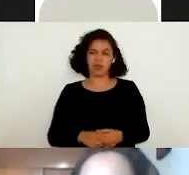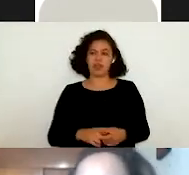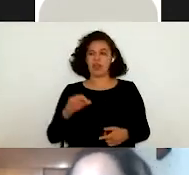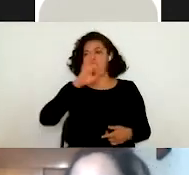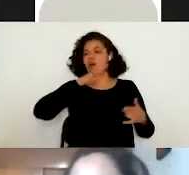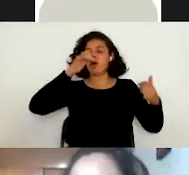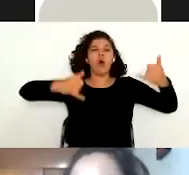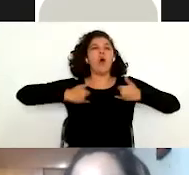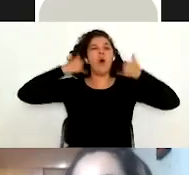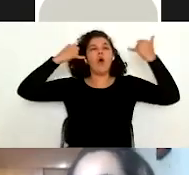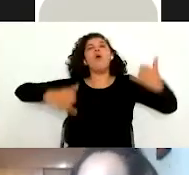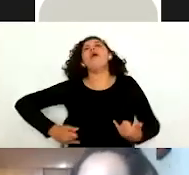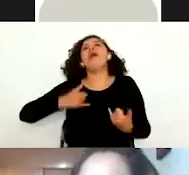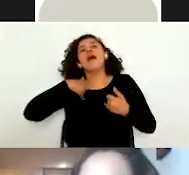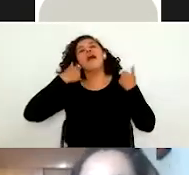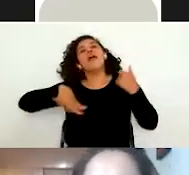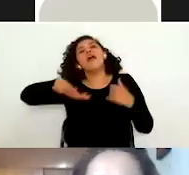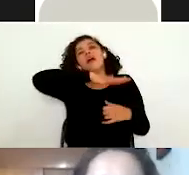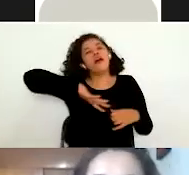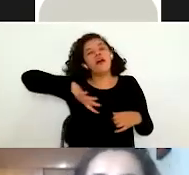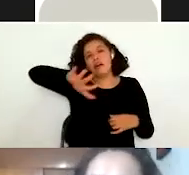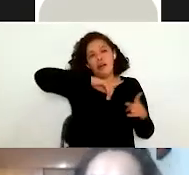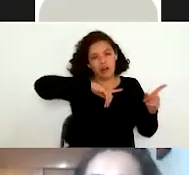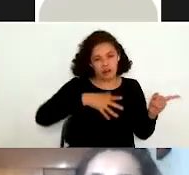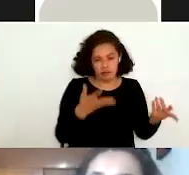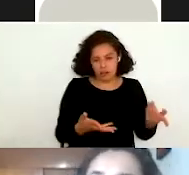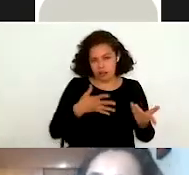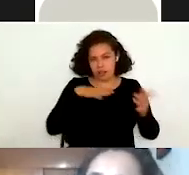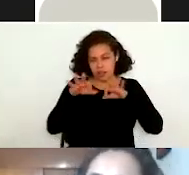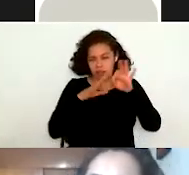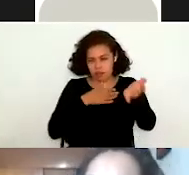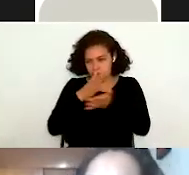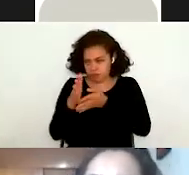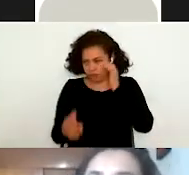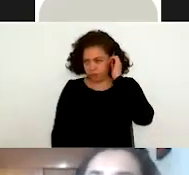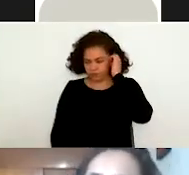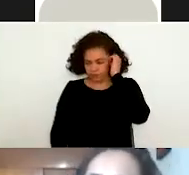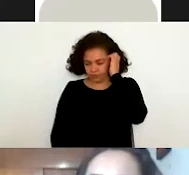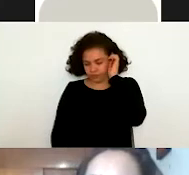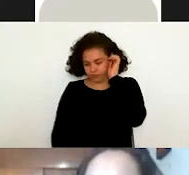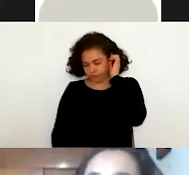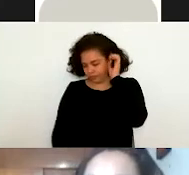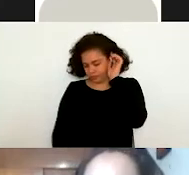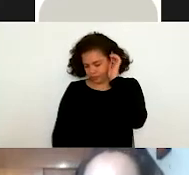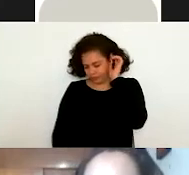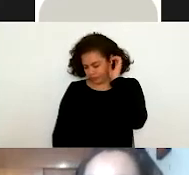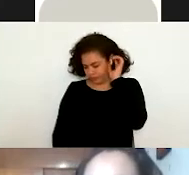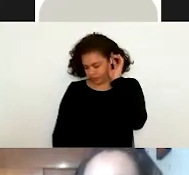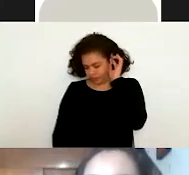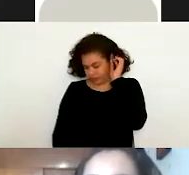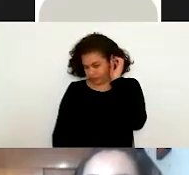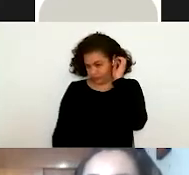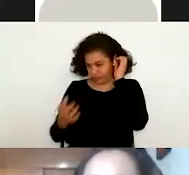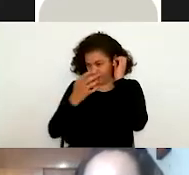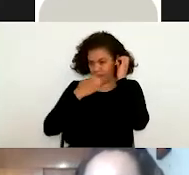jóvenes de la colonia X accedan a empleos, entonces la evaluación se va a basar en